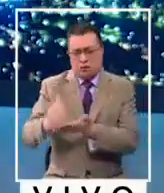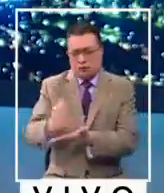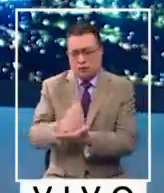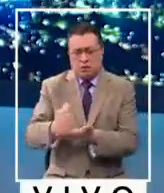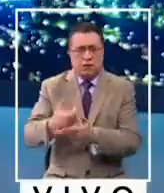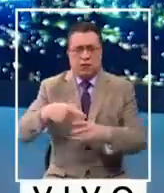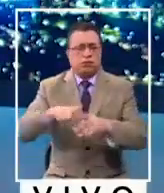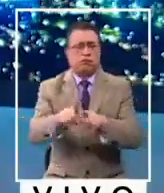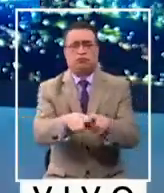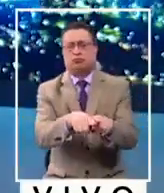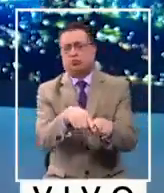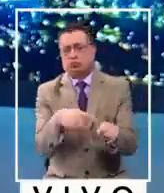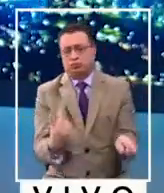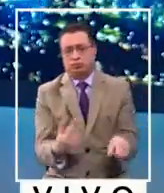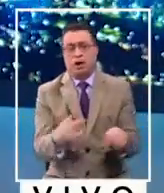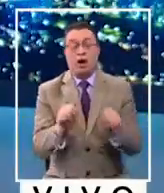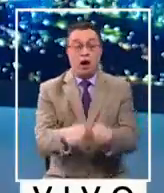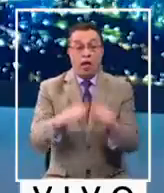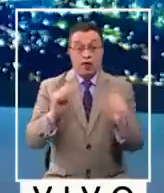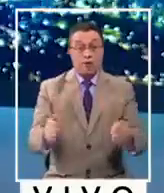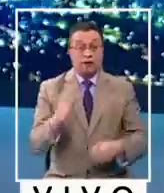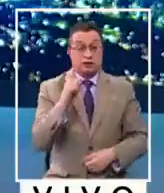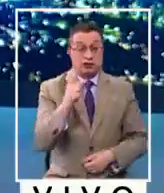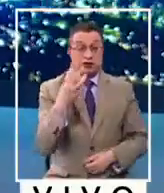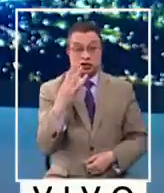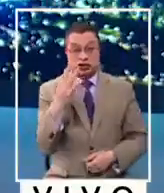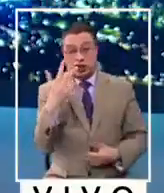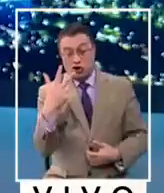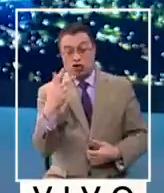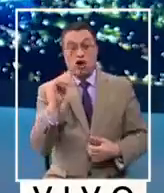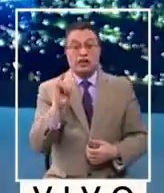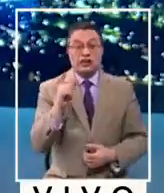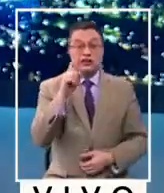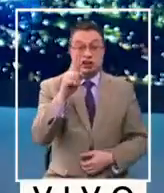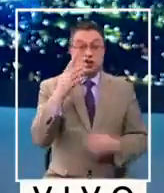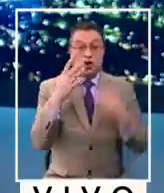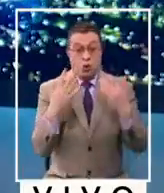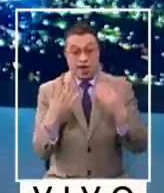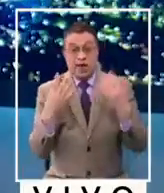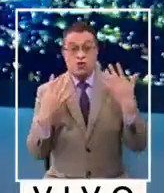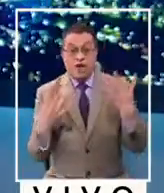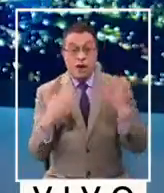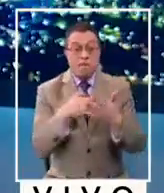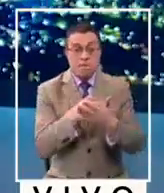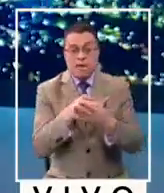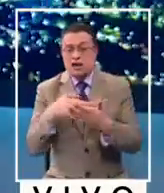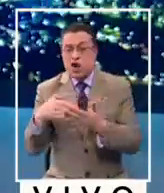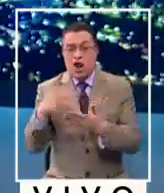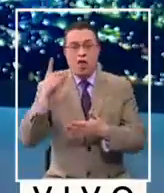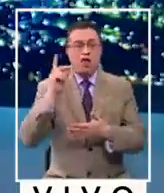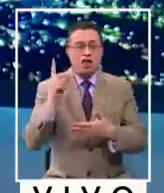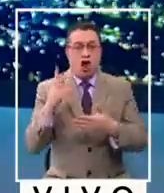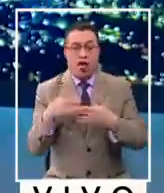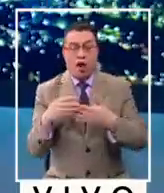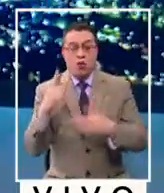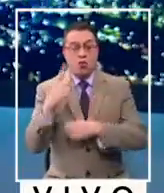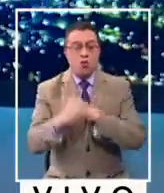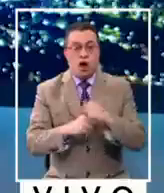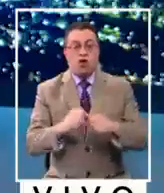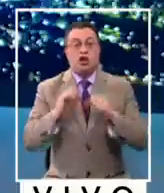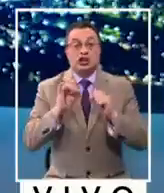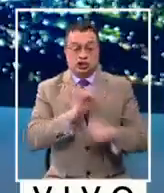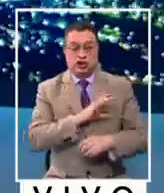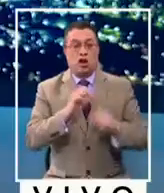notarial en promedio. Hay además entre 138 y 149 millones de dólares al año que Chile